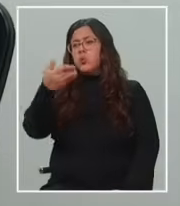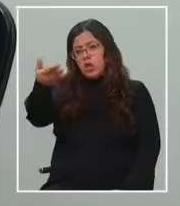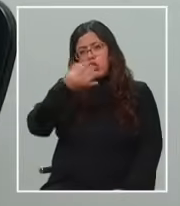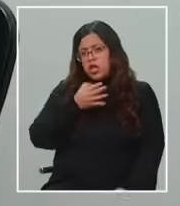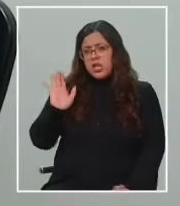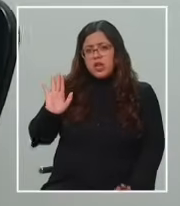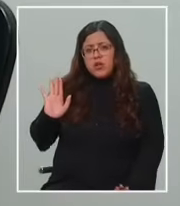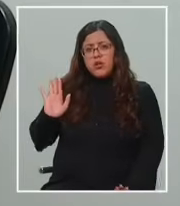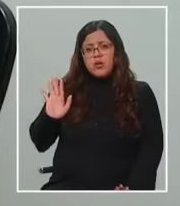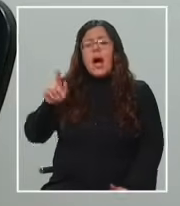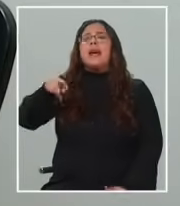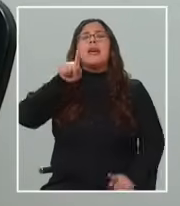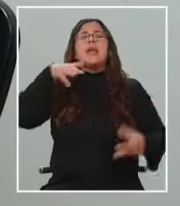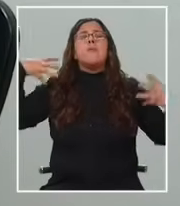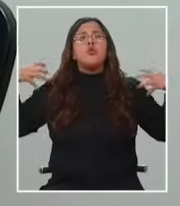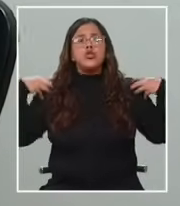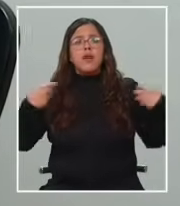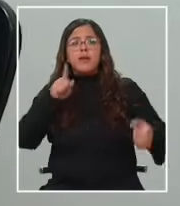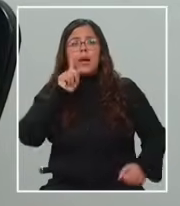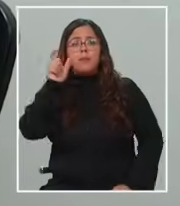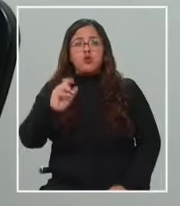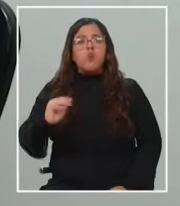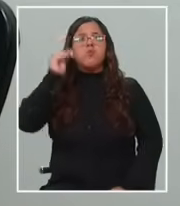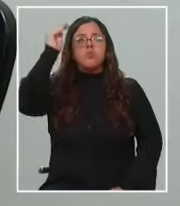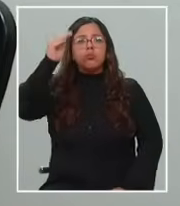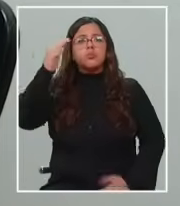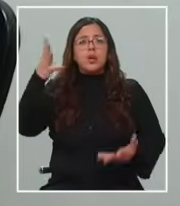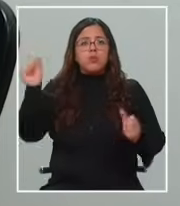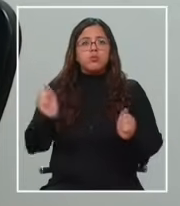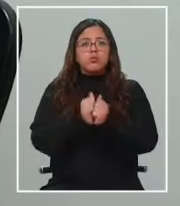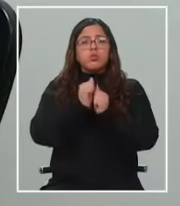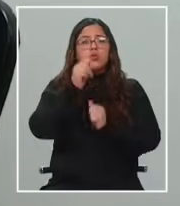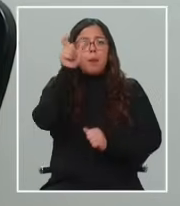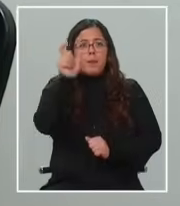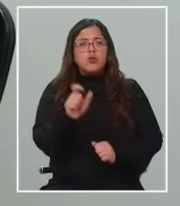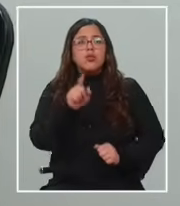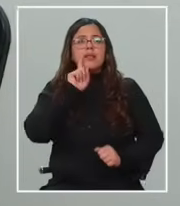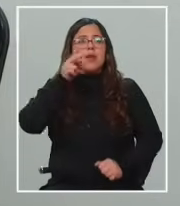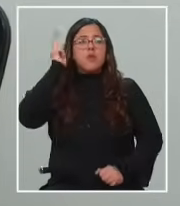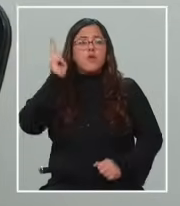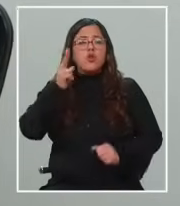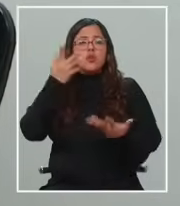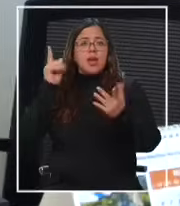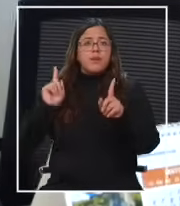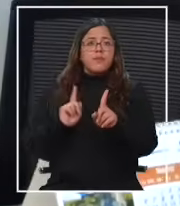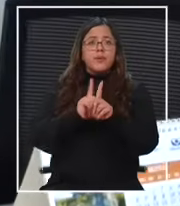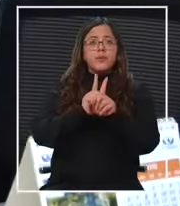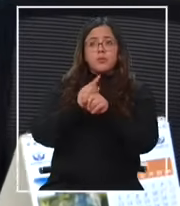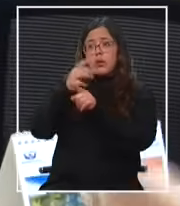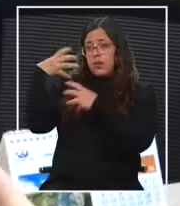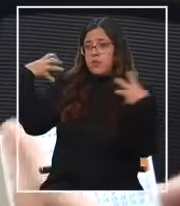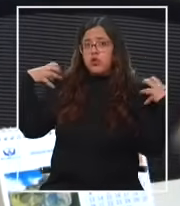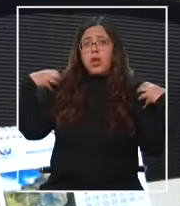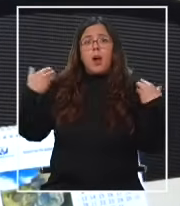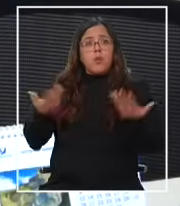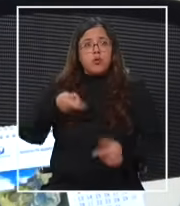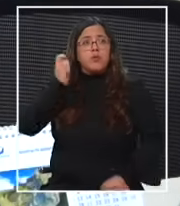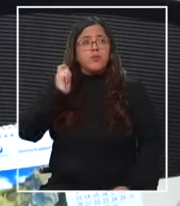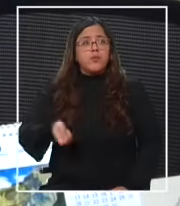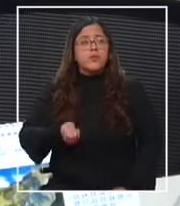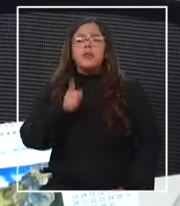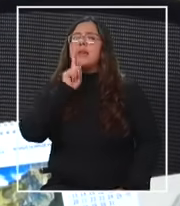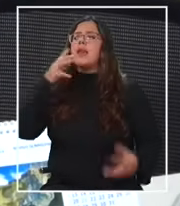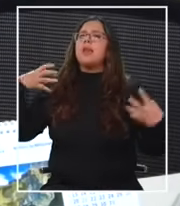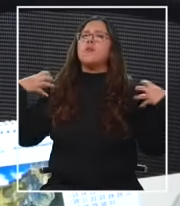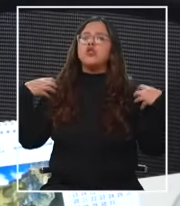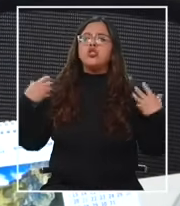diciendo. Aquí el que es responsable, un adulto, de estar con una persona que sabe que tiene prohibición de acercarse, él es el responsable y por eso lo formalizamos por el